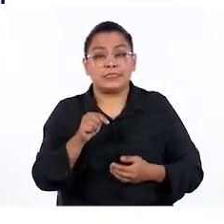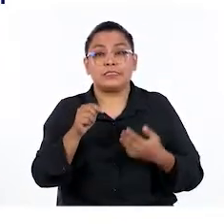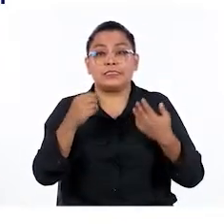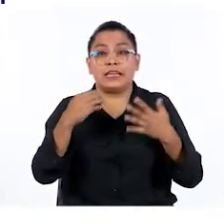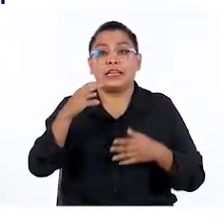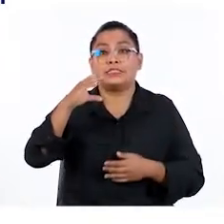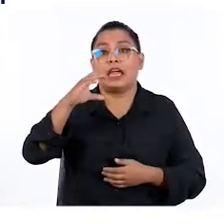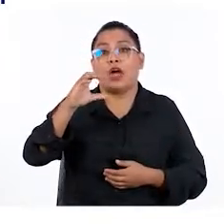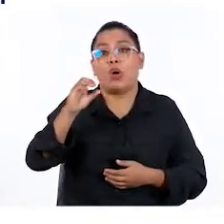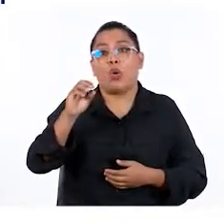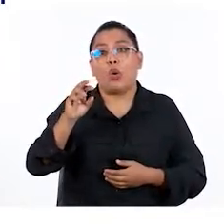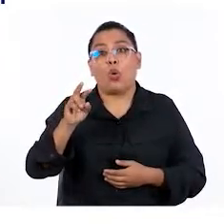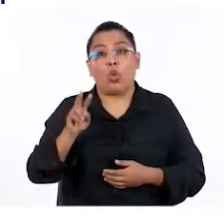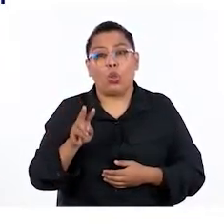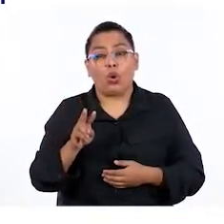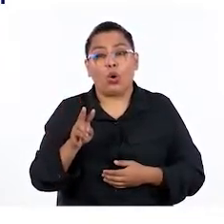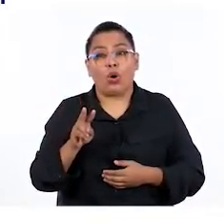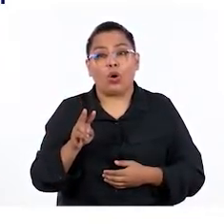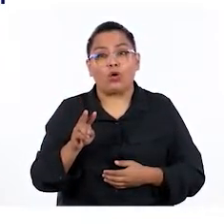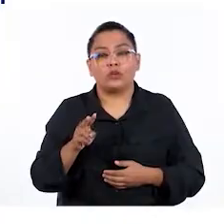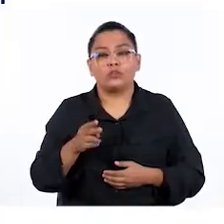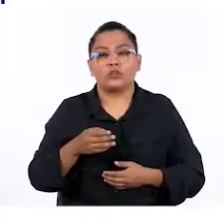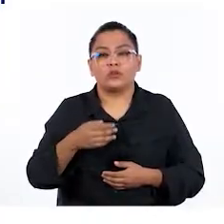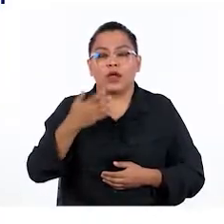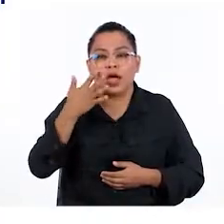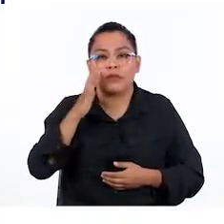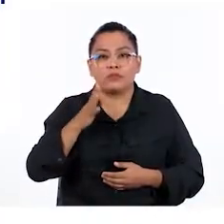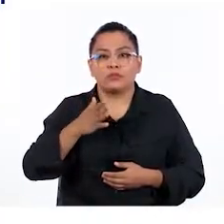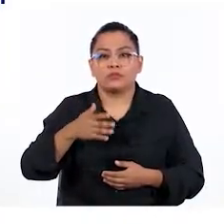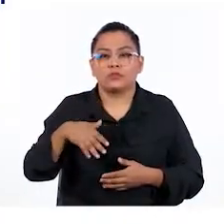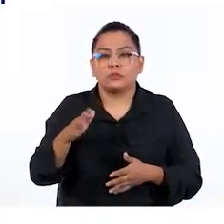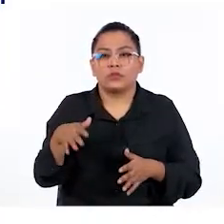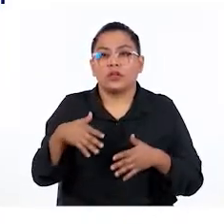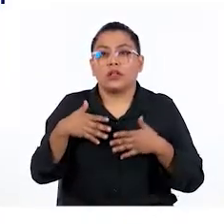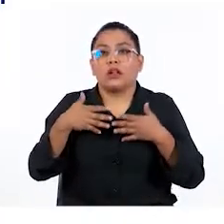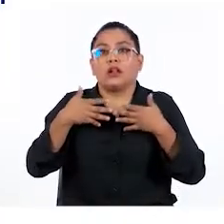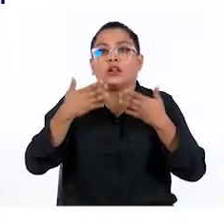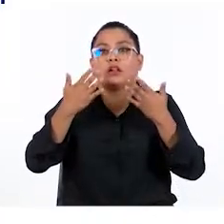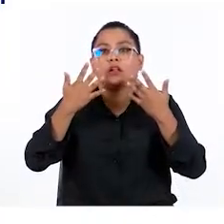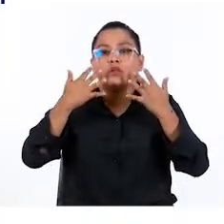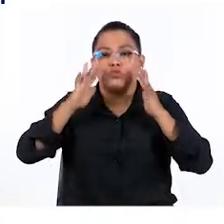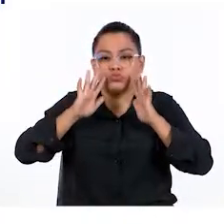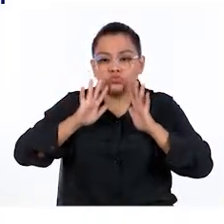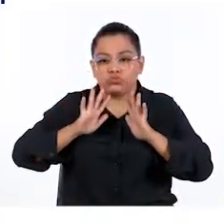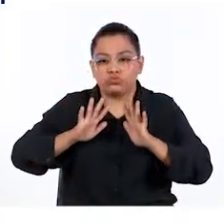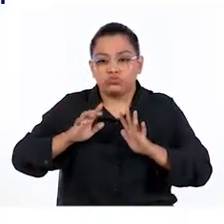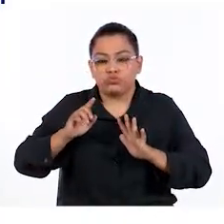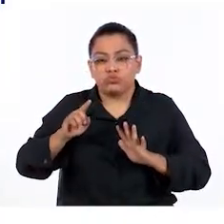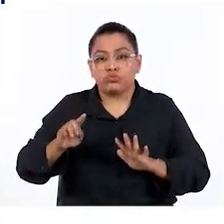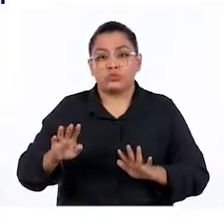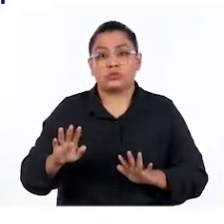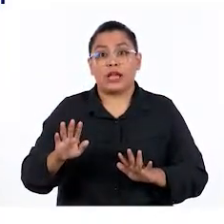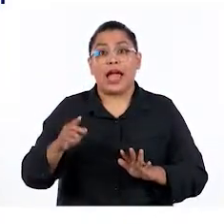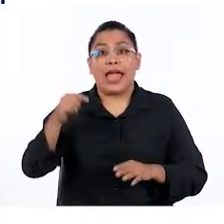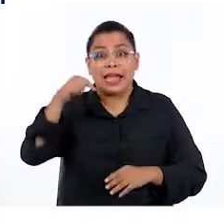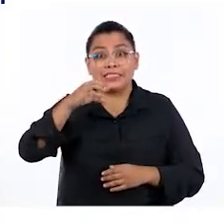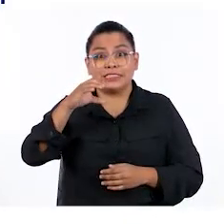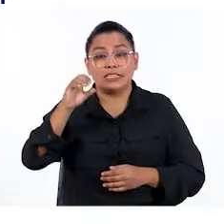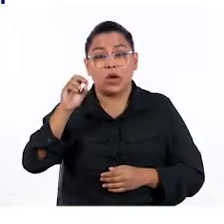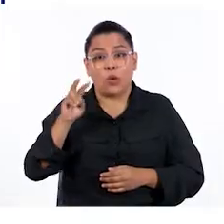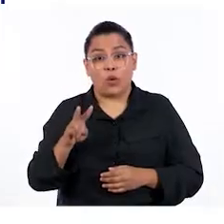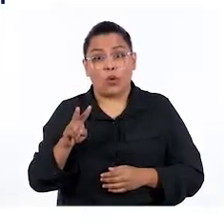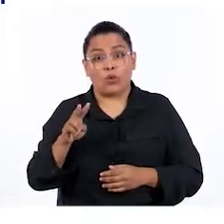CO2, es decir, eso que nosotros exhalamos, ese producto de desecho, tiene carbono que no contiene